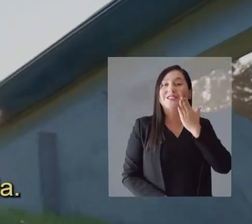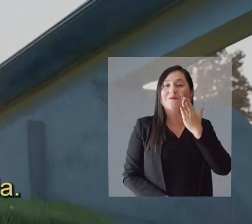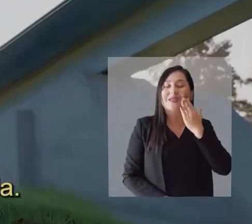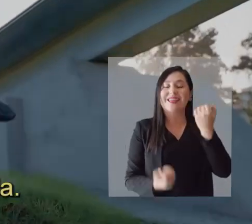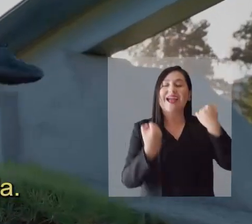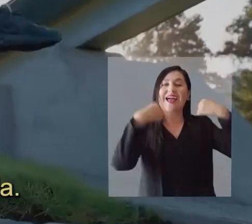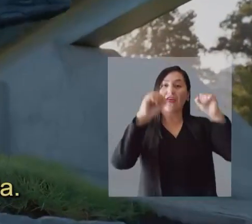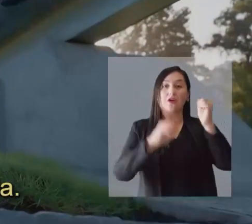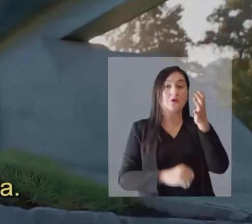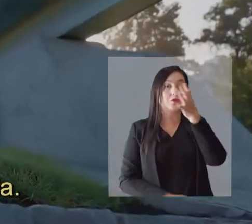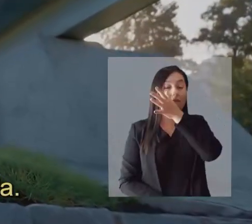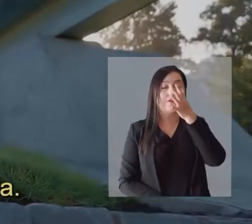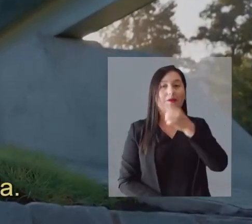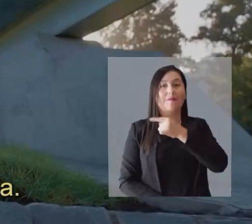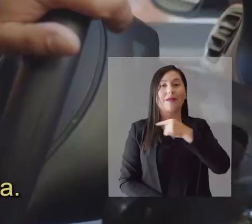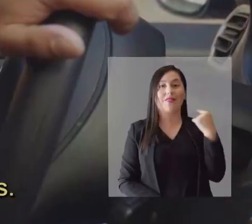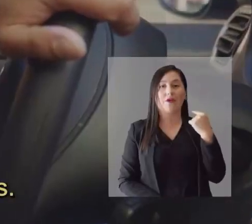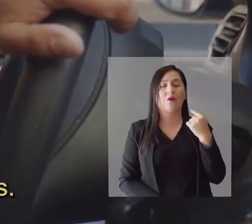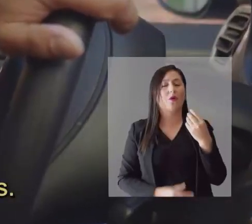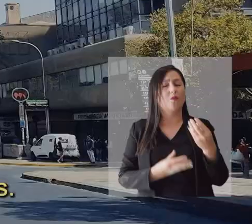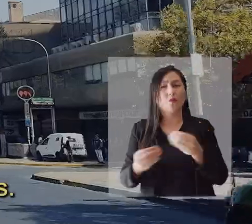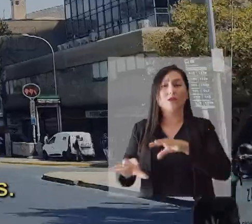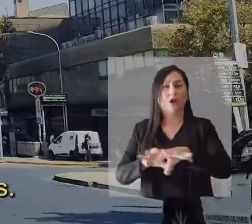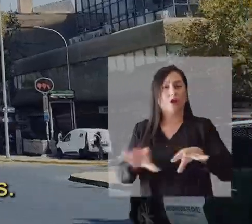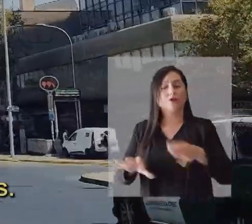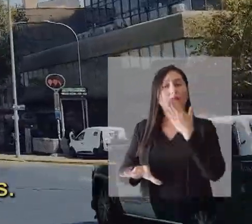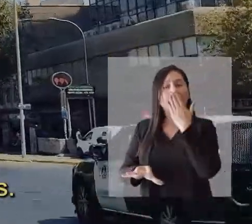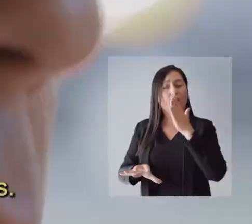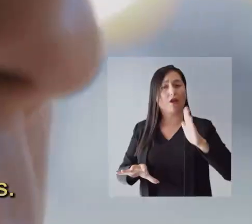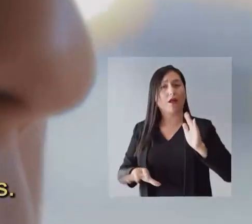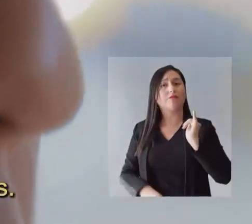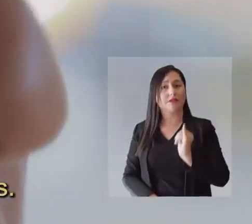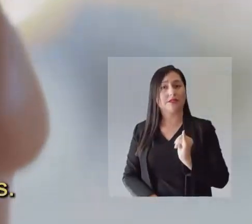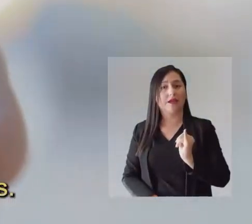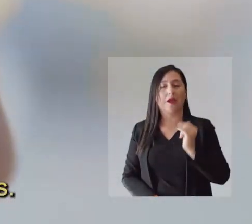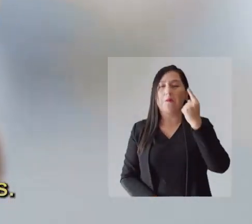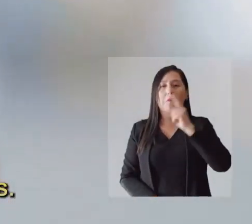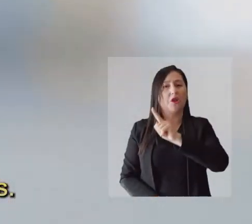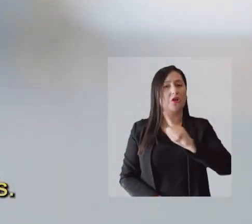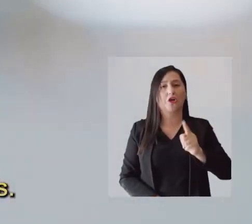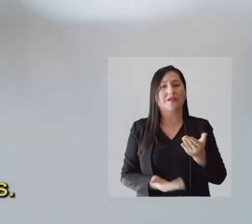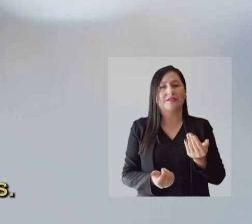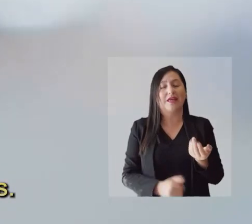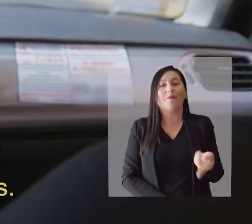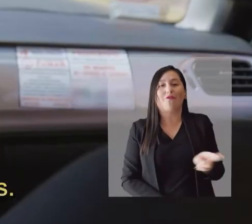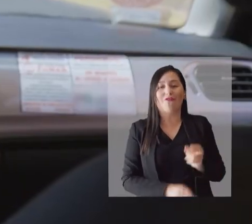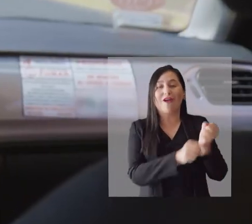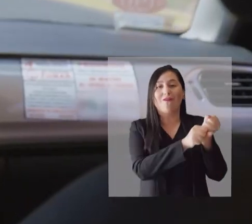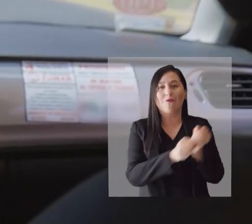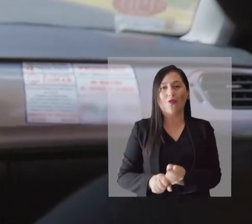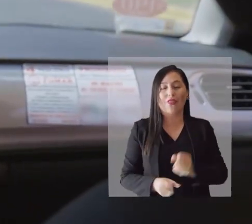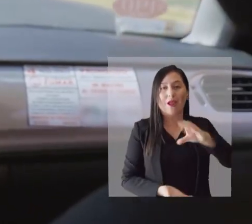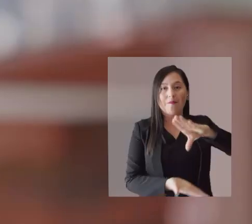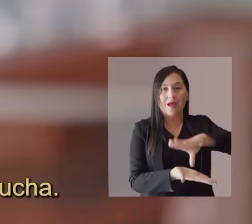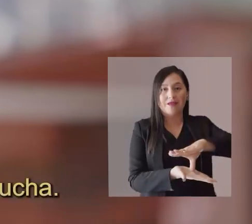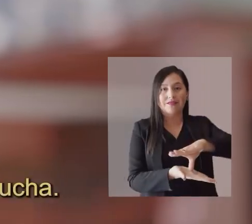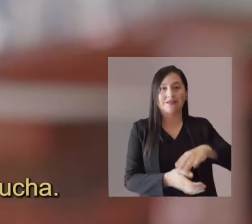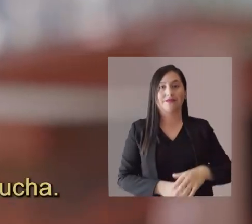buena buena onda y perdió la soberbia yo creo que hay mucho que mejorar pero no había para que